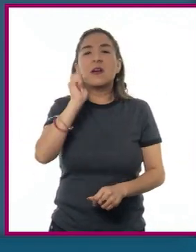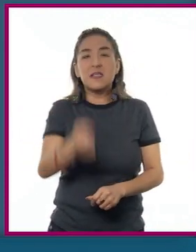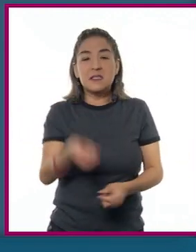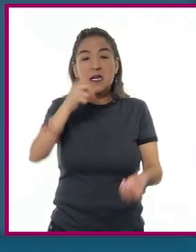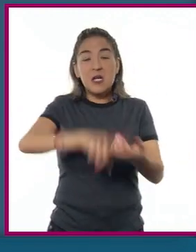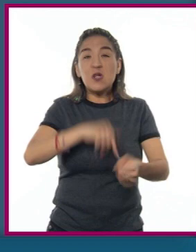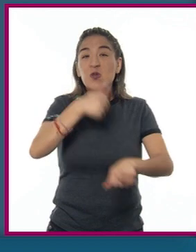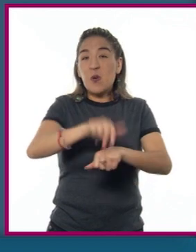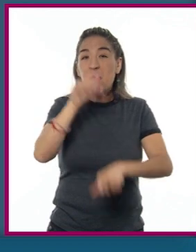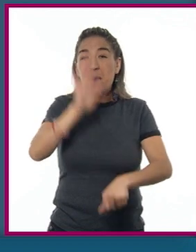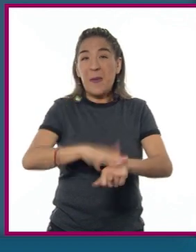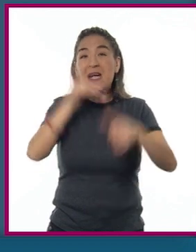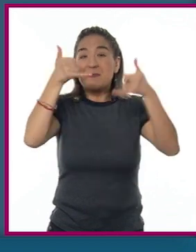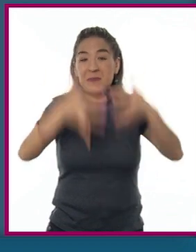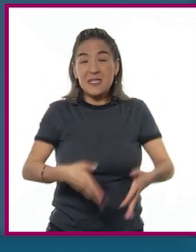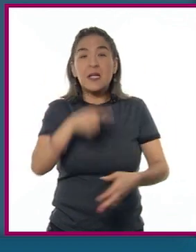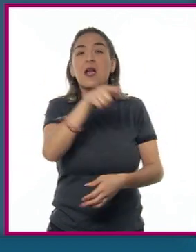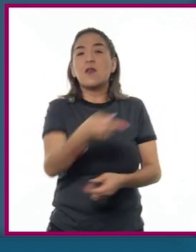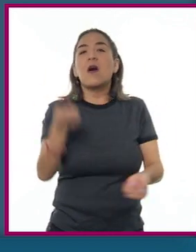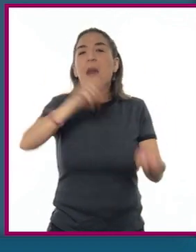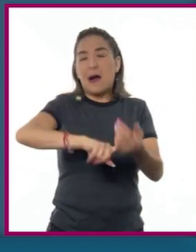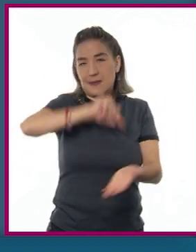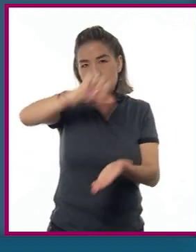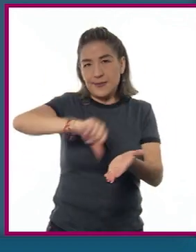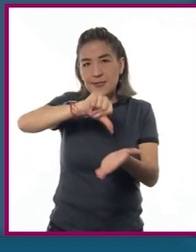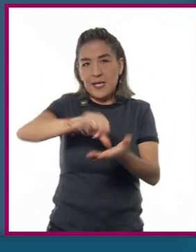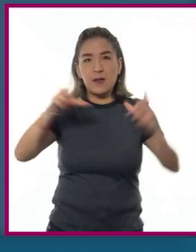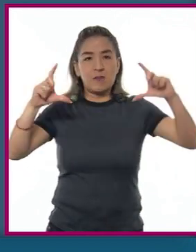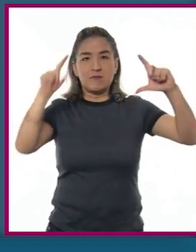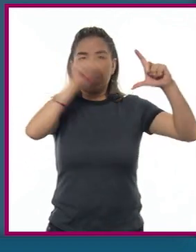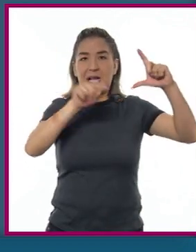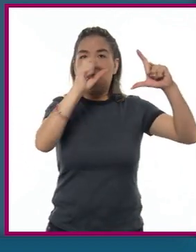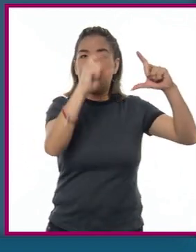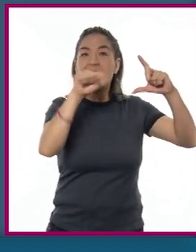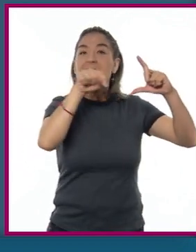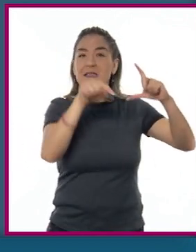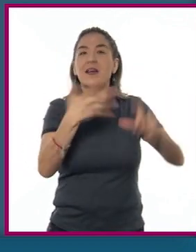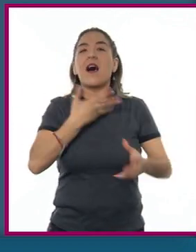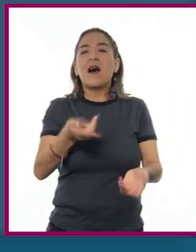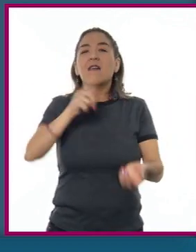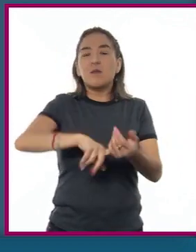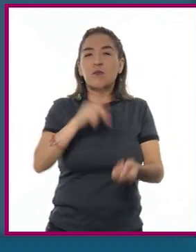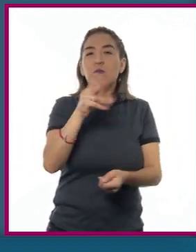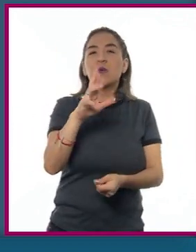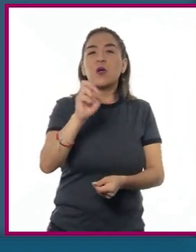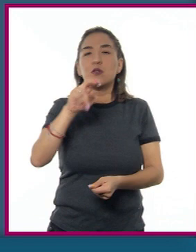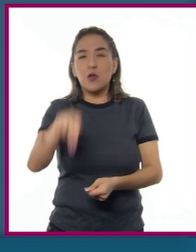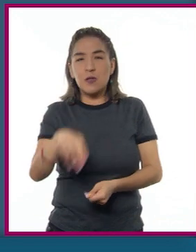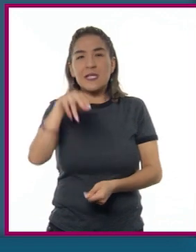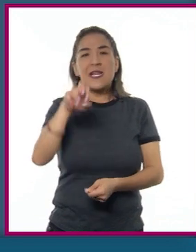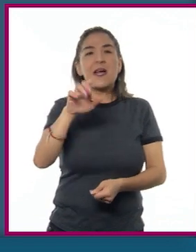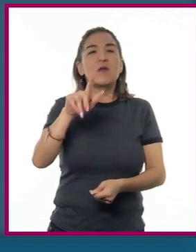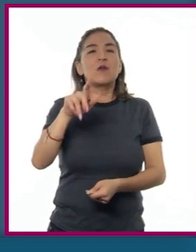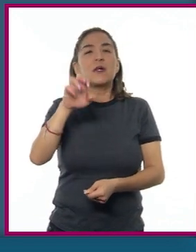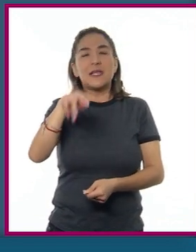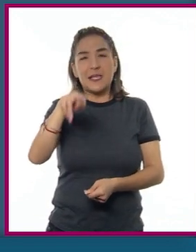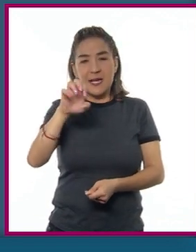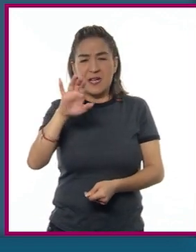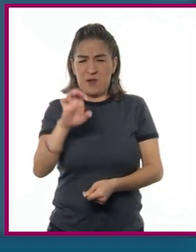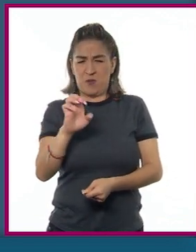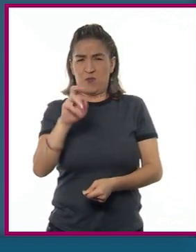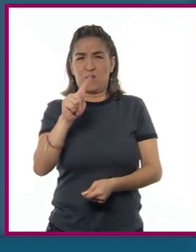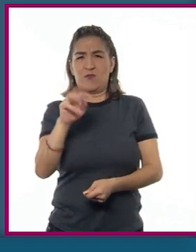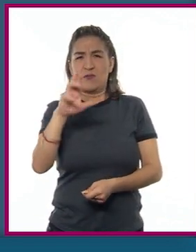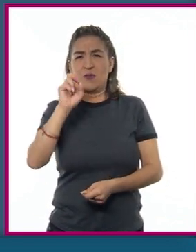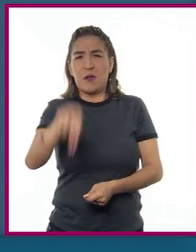más densa del átomo, se ubica en el centro y en este se encuentran los protones y los neutrones. Esta zona concentra